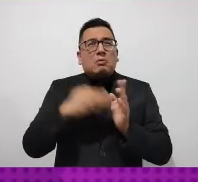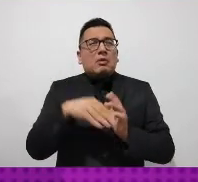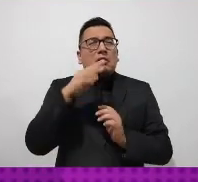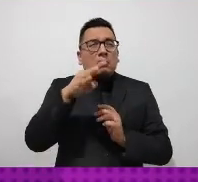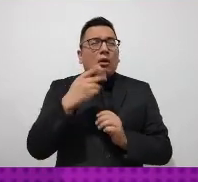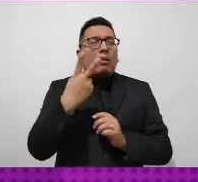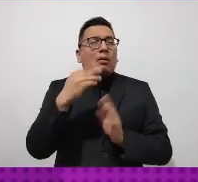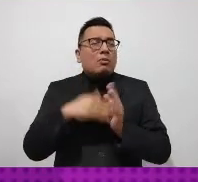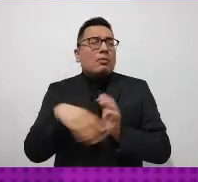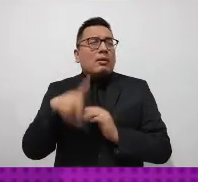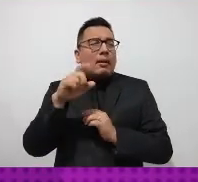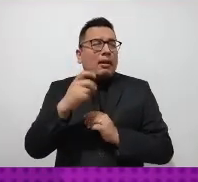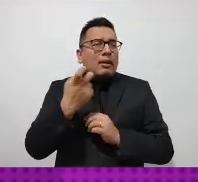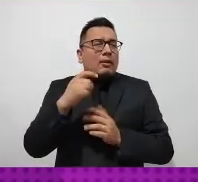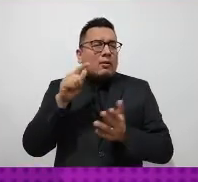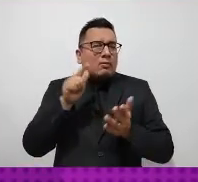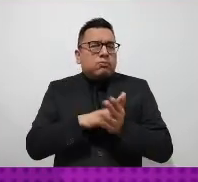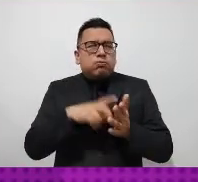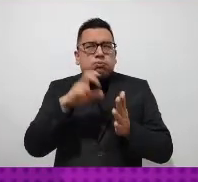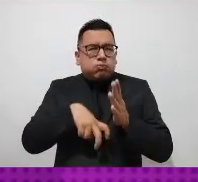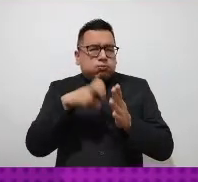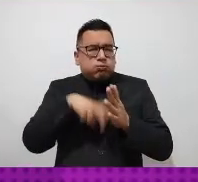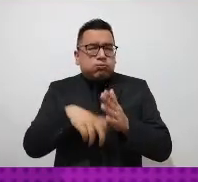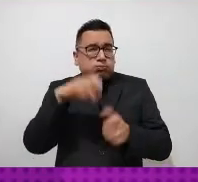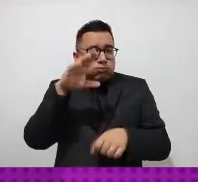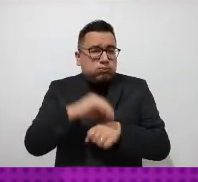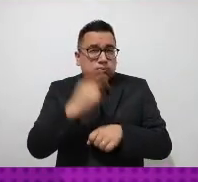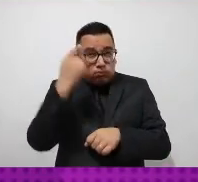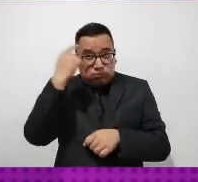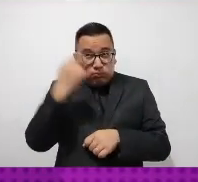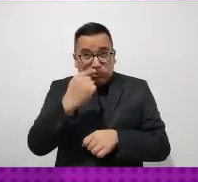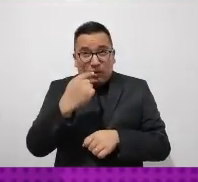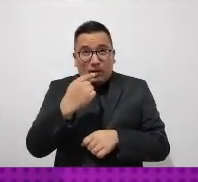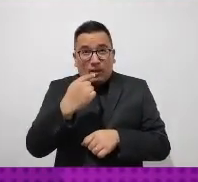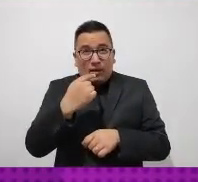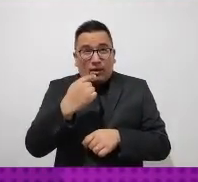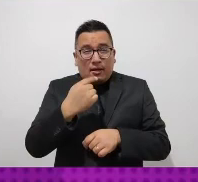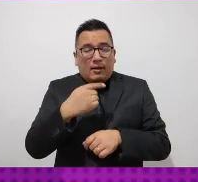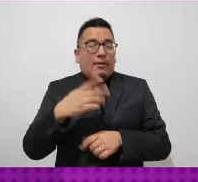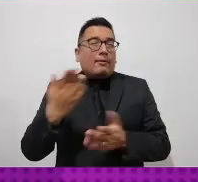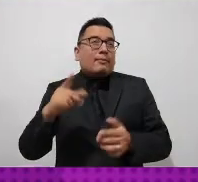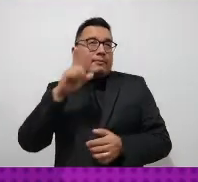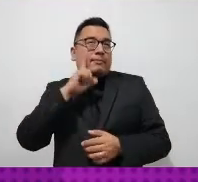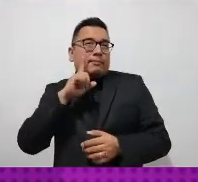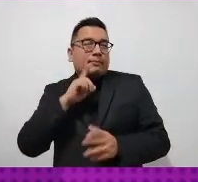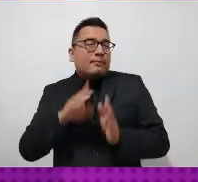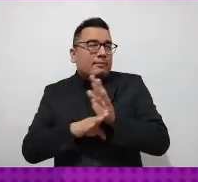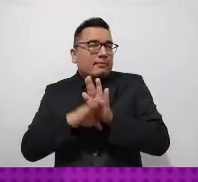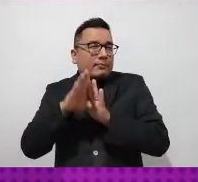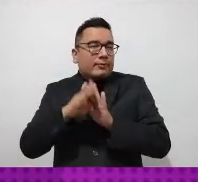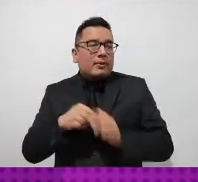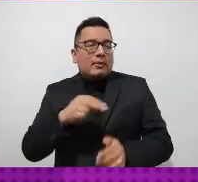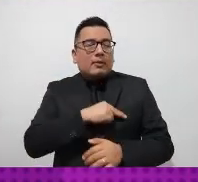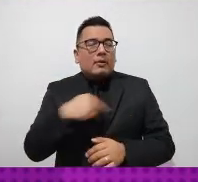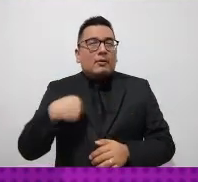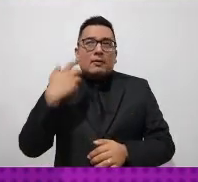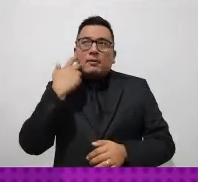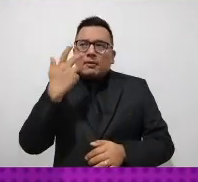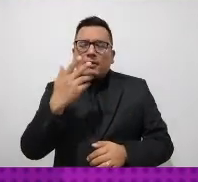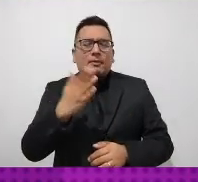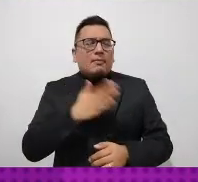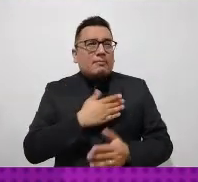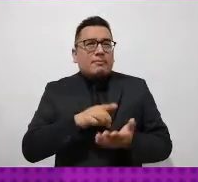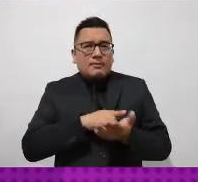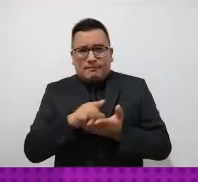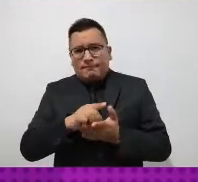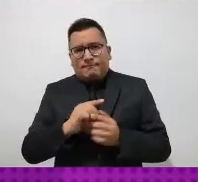para acelerar la evolución y acelerar los pasos que hemos dado las mujeres en la lucha por la conquista de